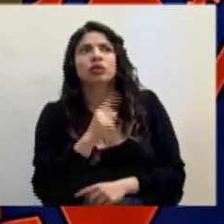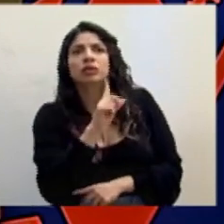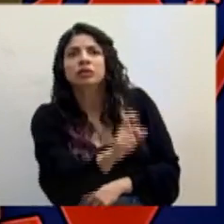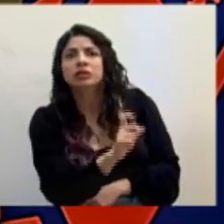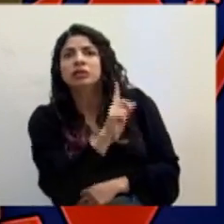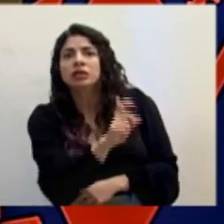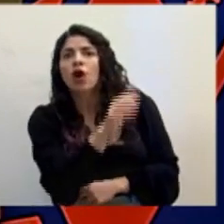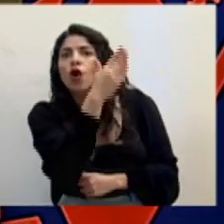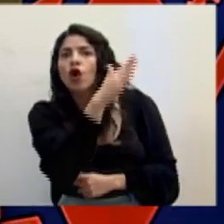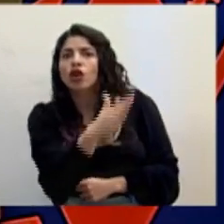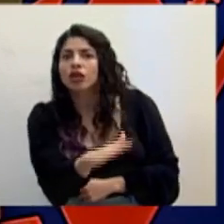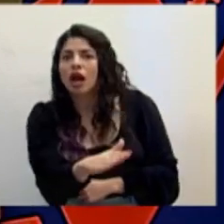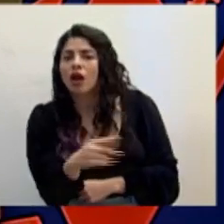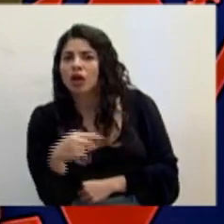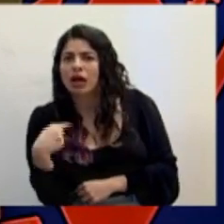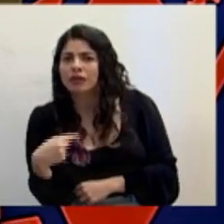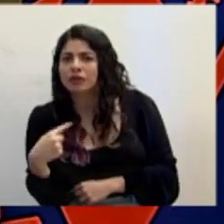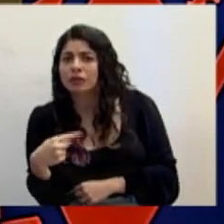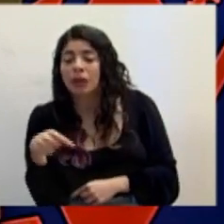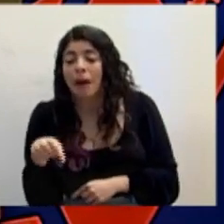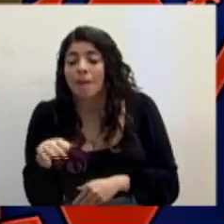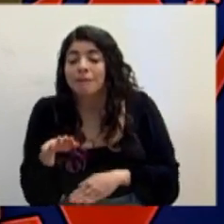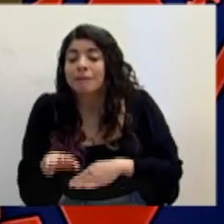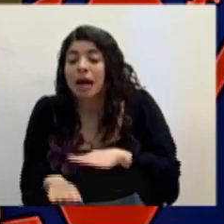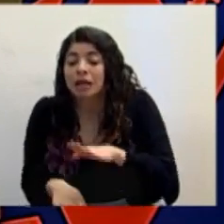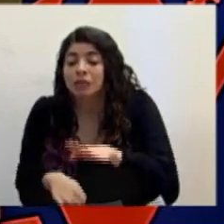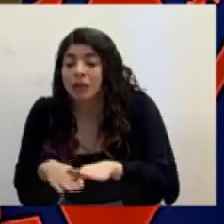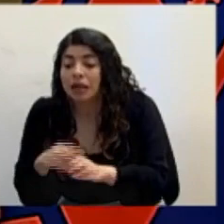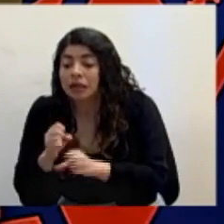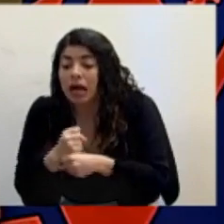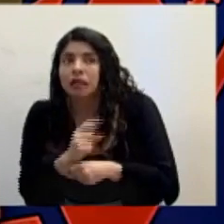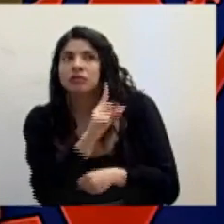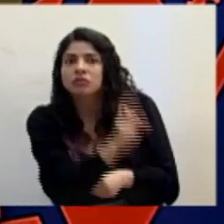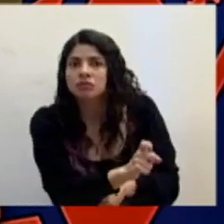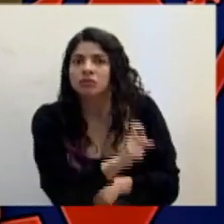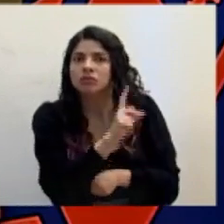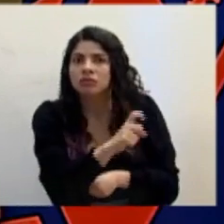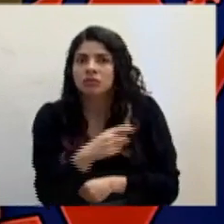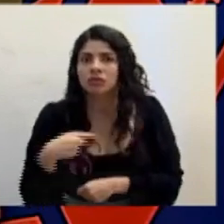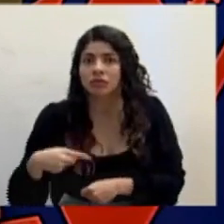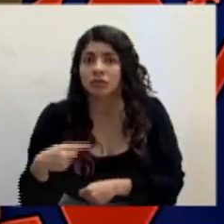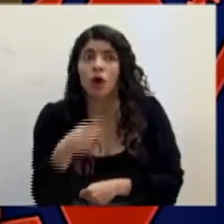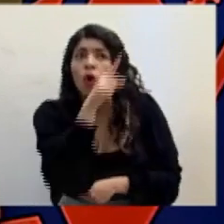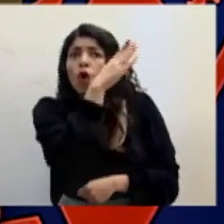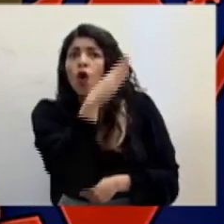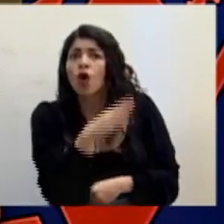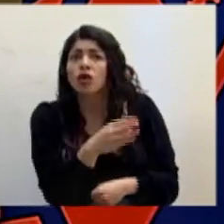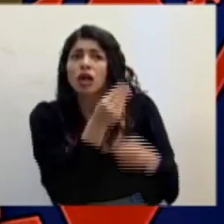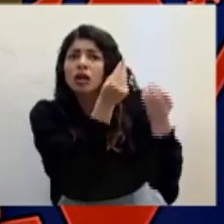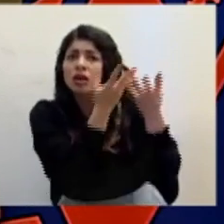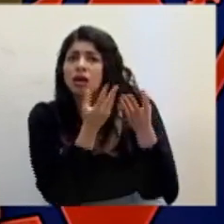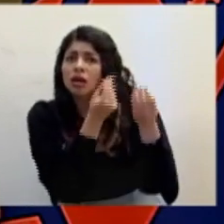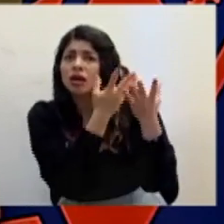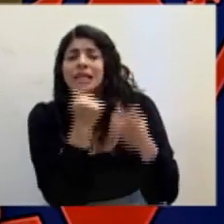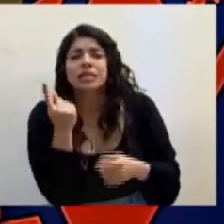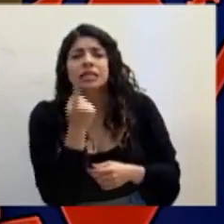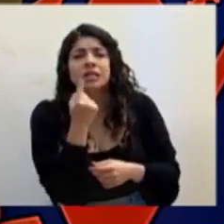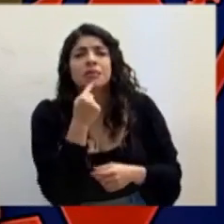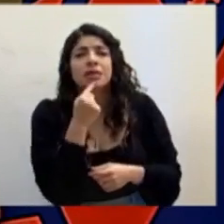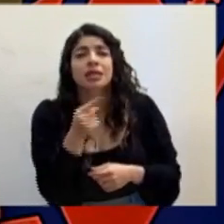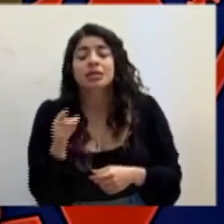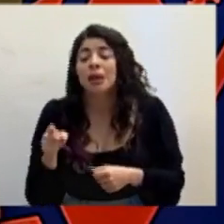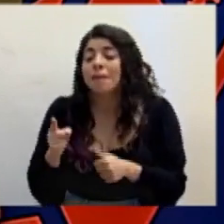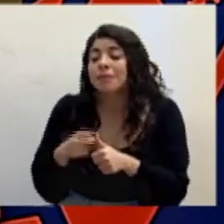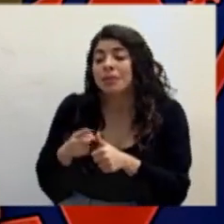General de la República sobre algunos de los pasos que estamos adoptando. Y en todos los casos la Contraloría nos recuerda primero que debemos hacer